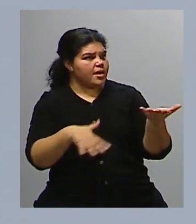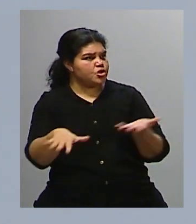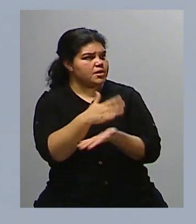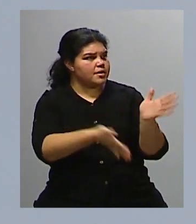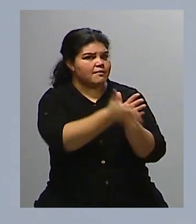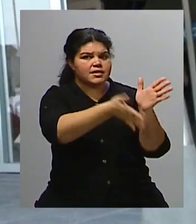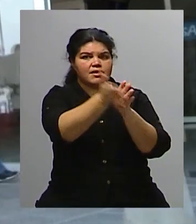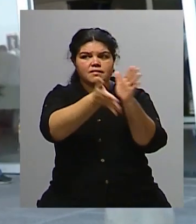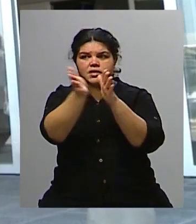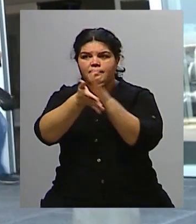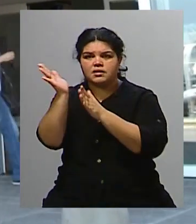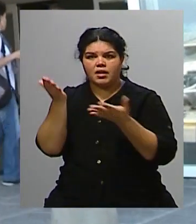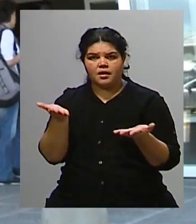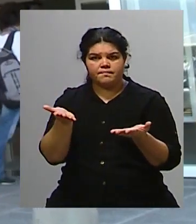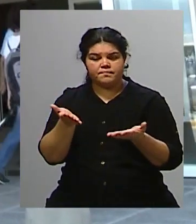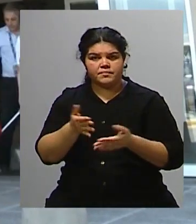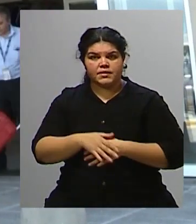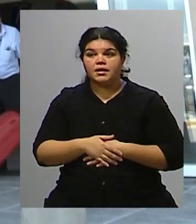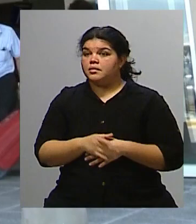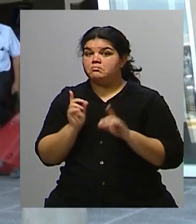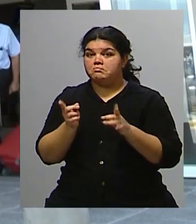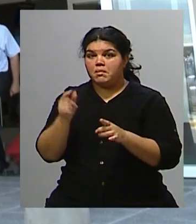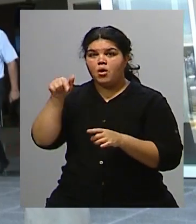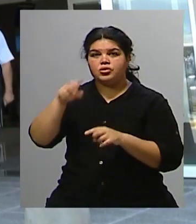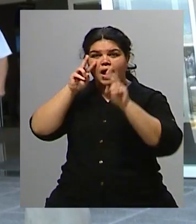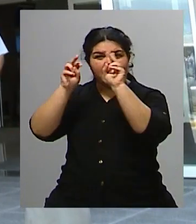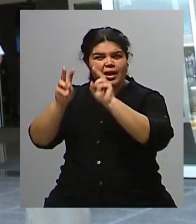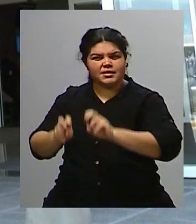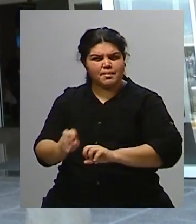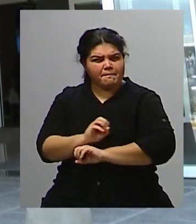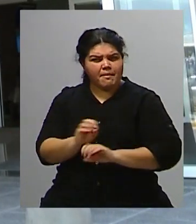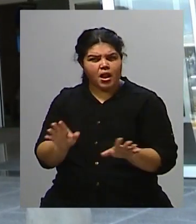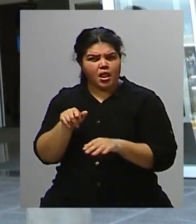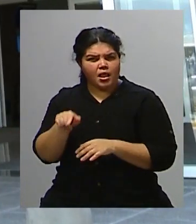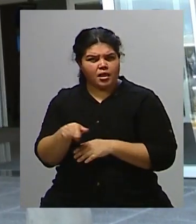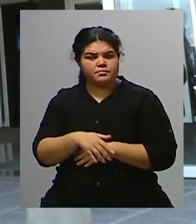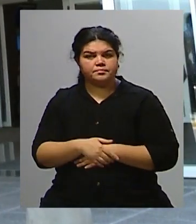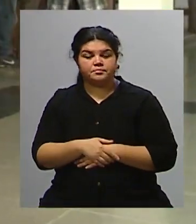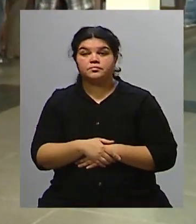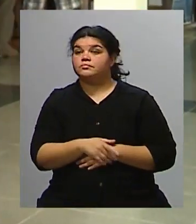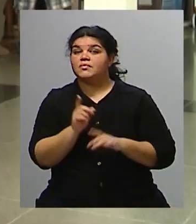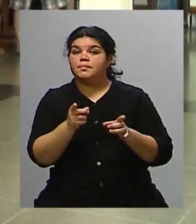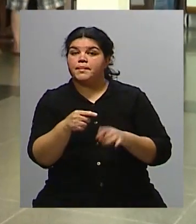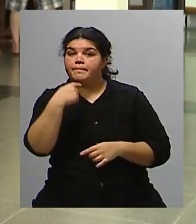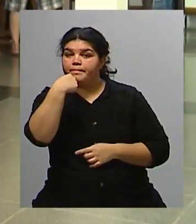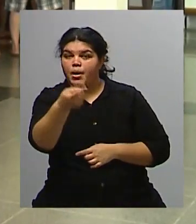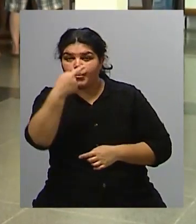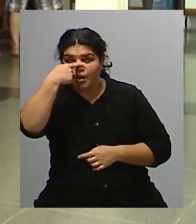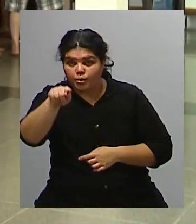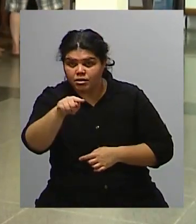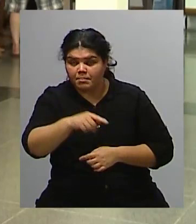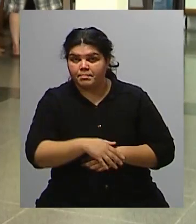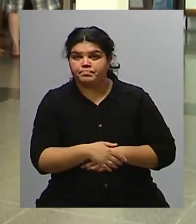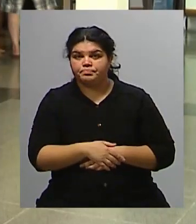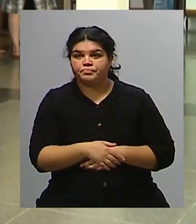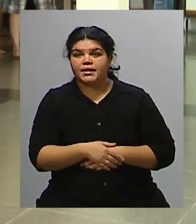ocurre es lo que termina generando estos malos análisis. La última consulta, Esteban, tiene que ver un poco con, volvemos a lo